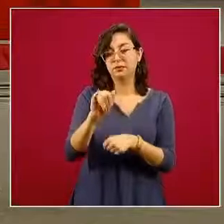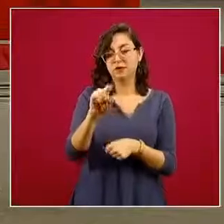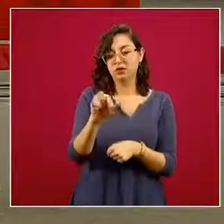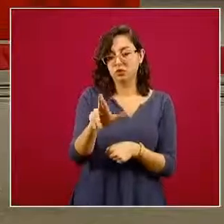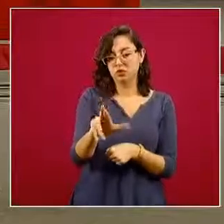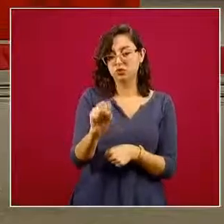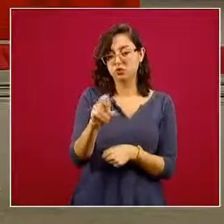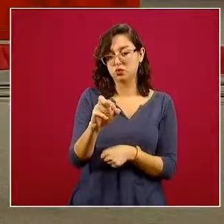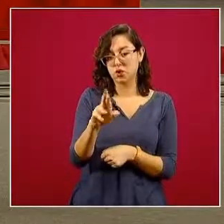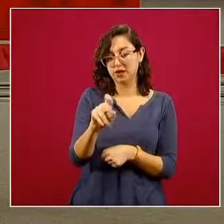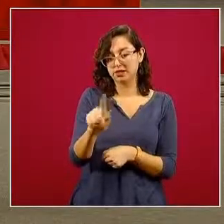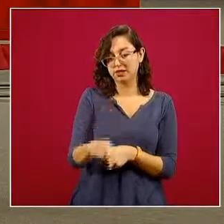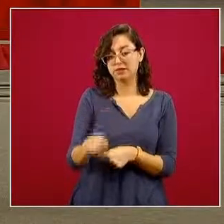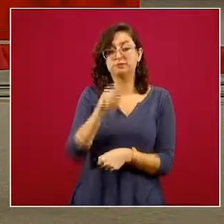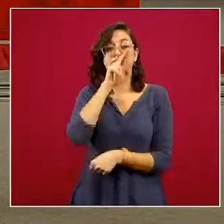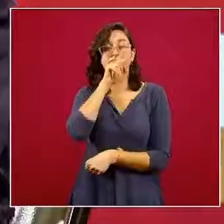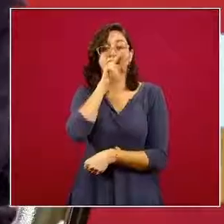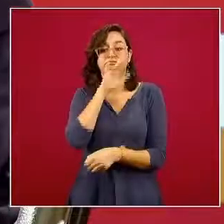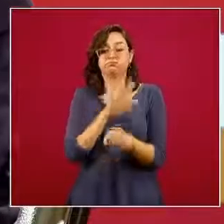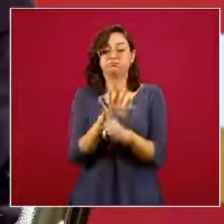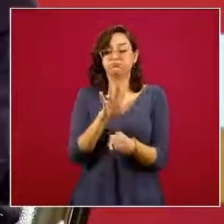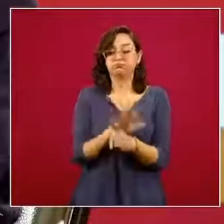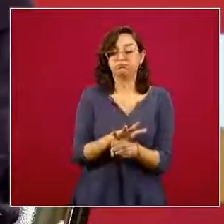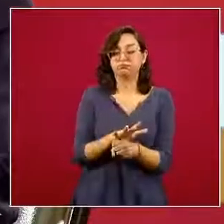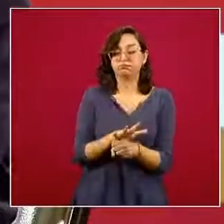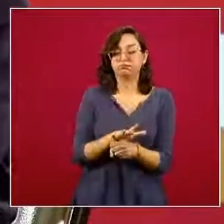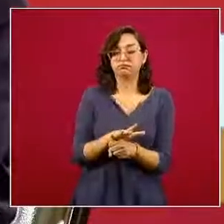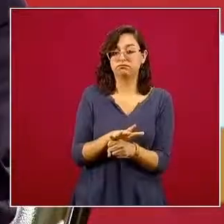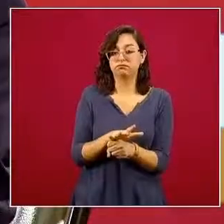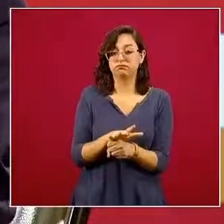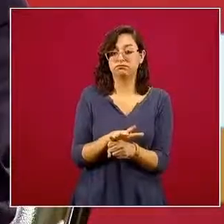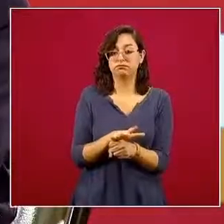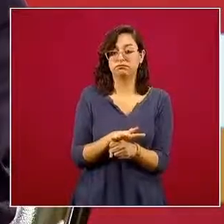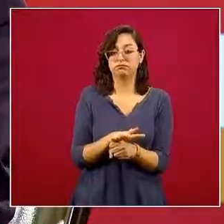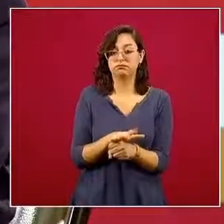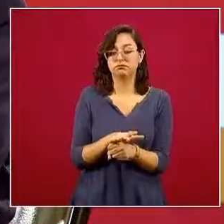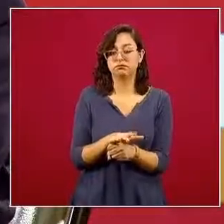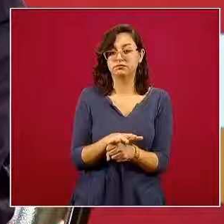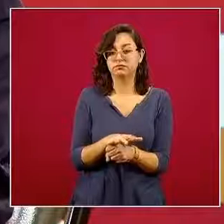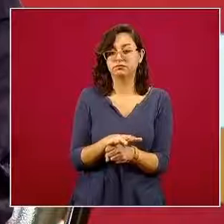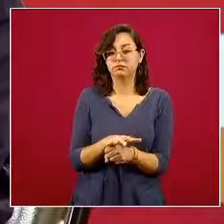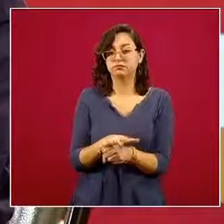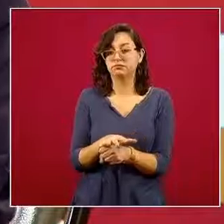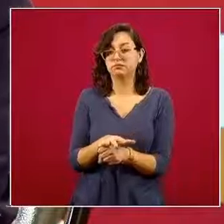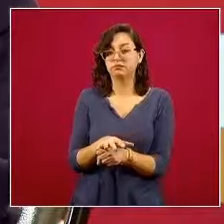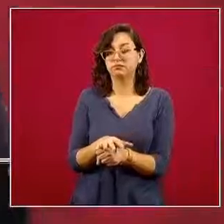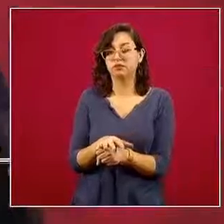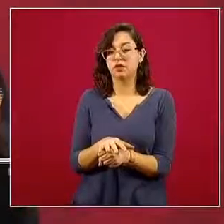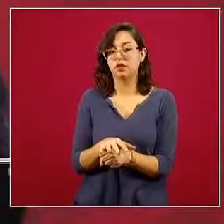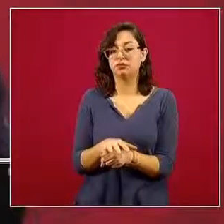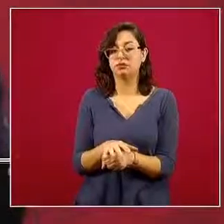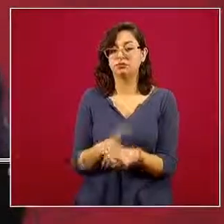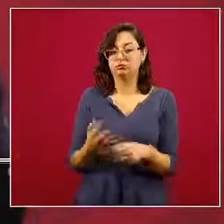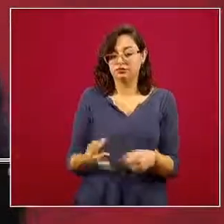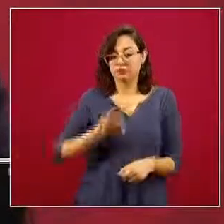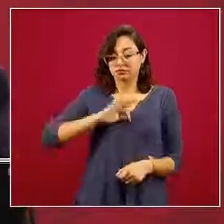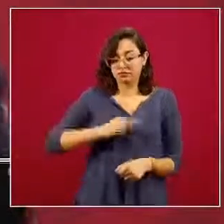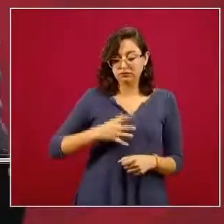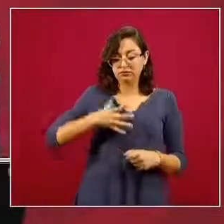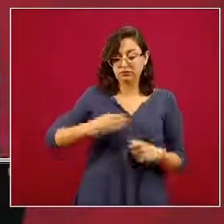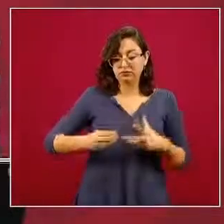Suárez. Es la preocupación que tenemos de cómo ha ocurrido un progresivo desplazamiento de la